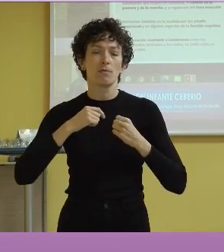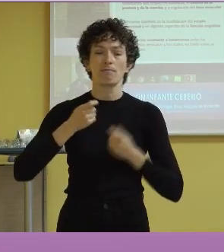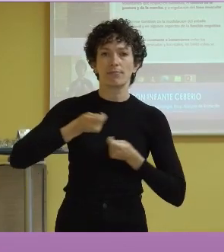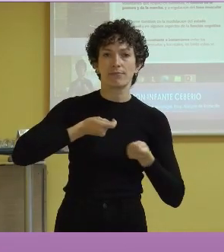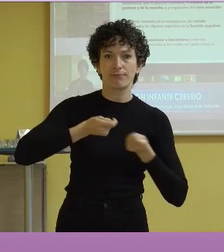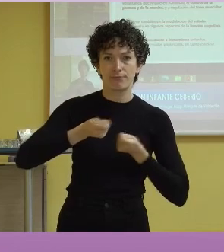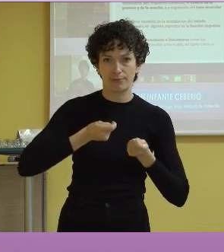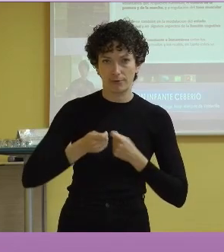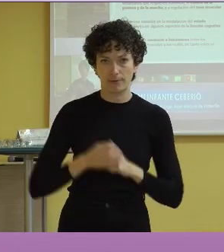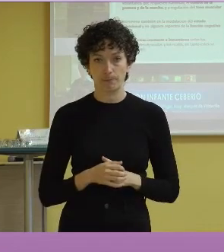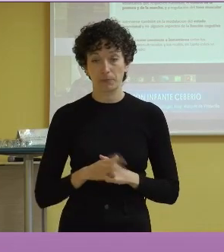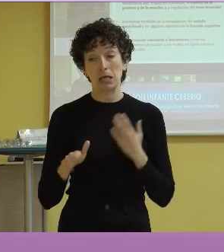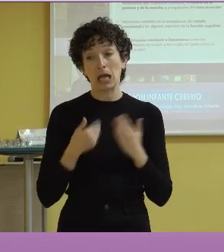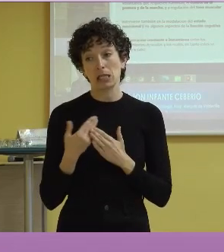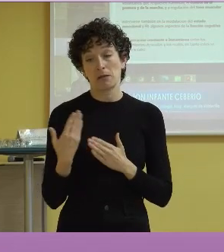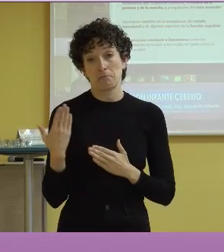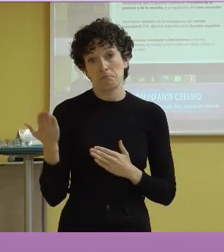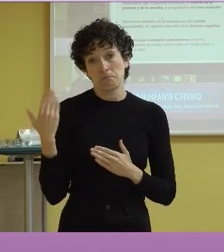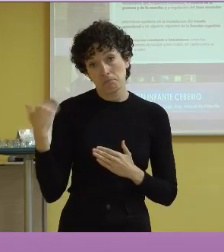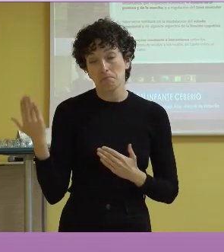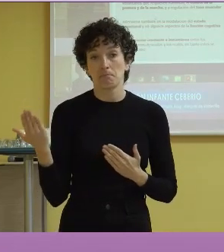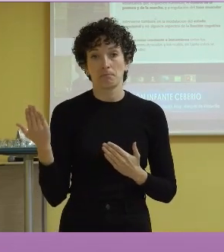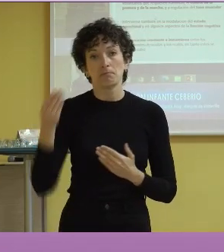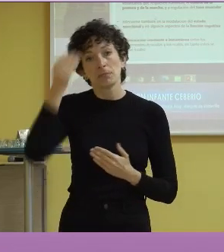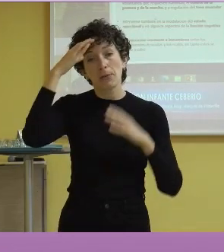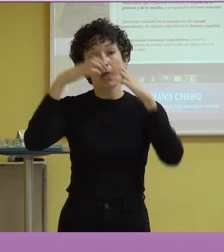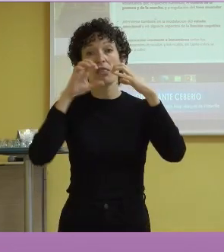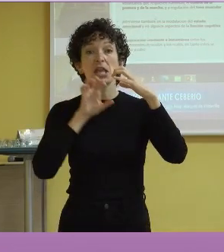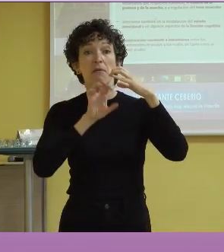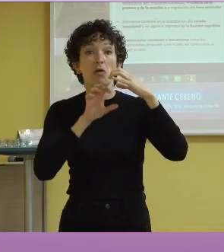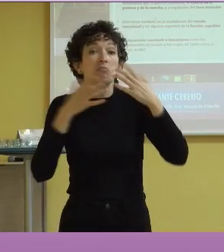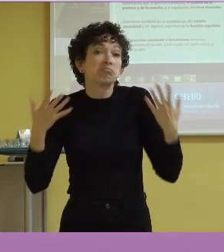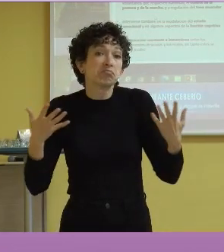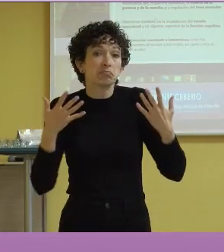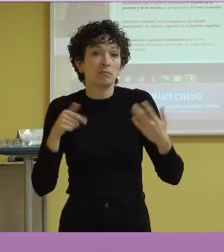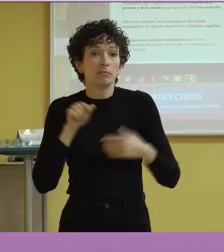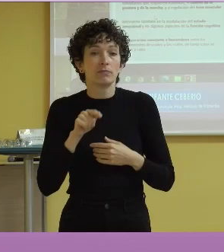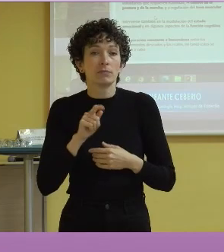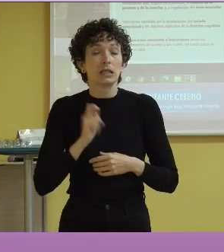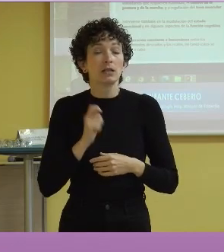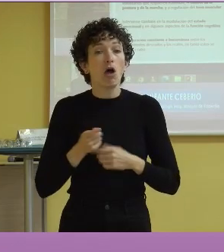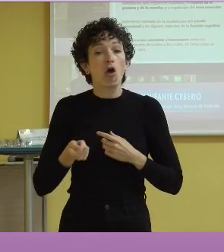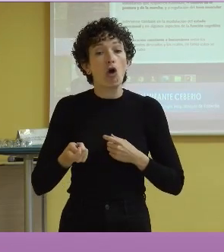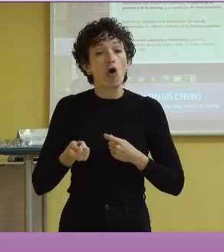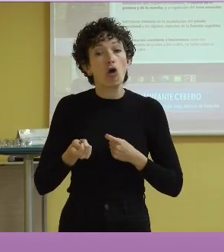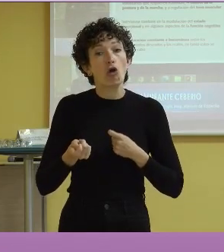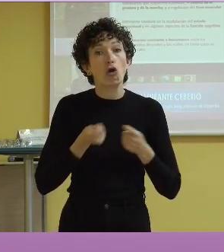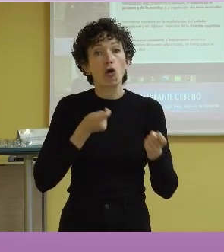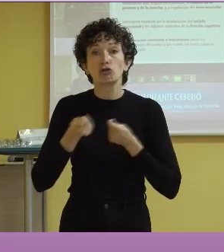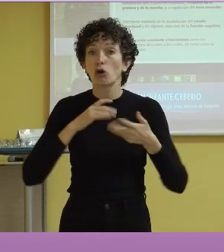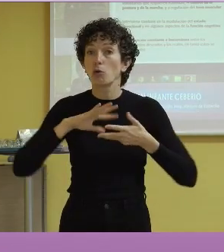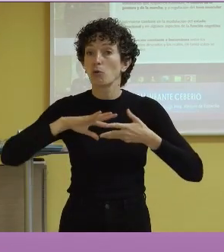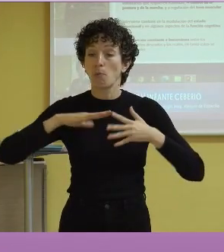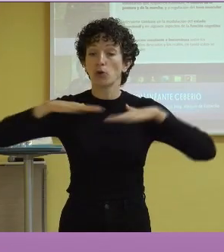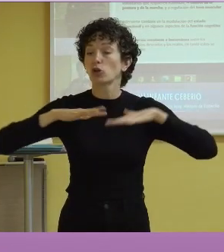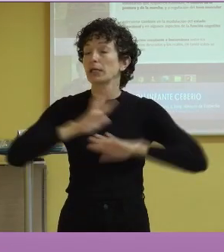Hasta hace algunos años, ¿no?, se pensaba que el cerebelo era un órgano principalmente de control o casi exclusivamente de control motor,